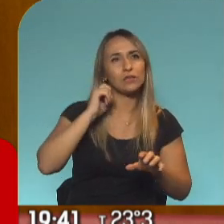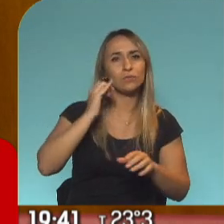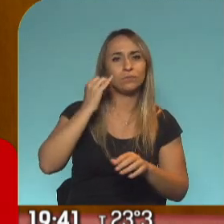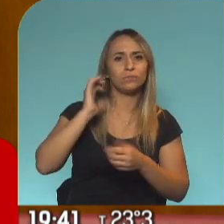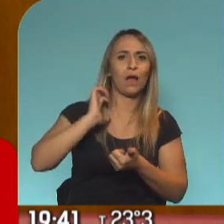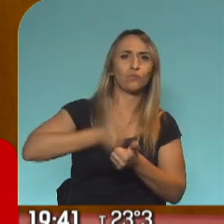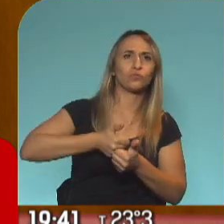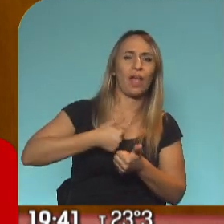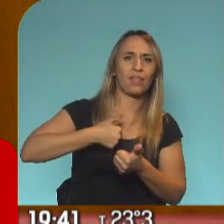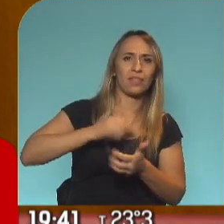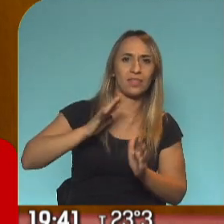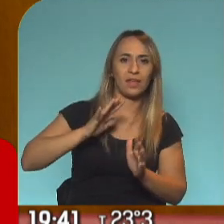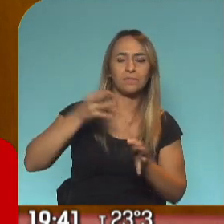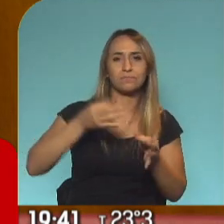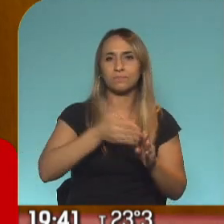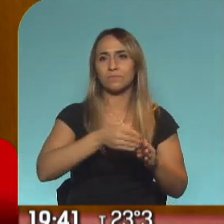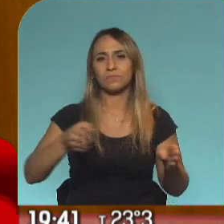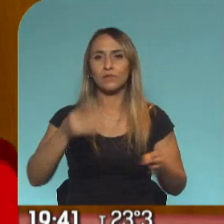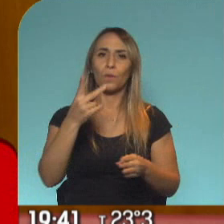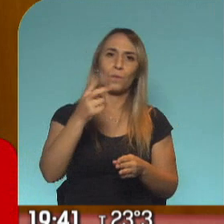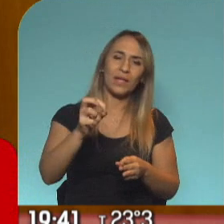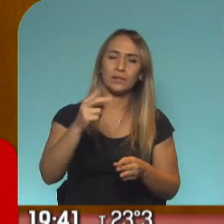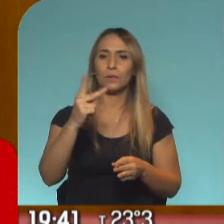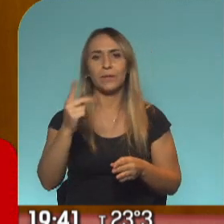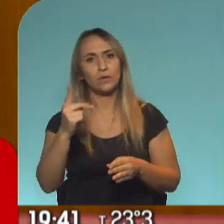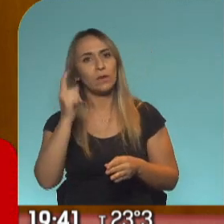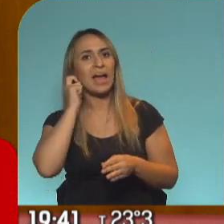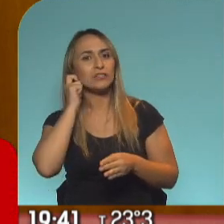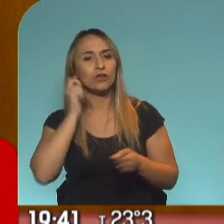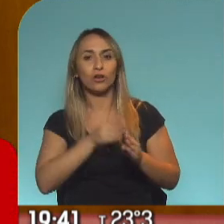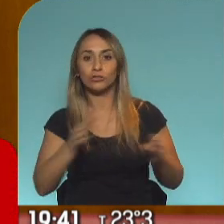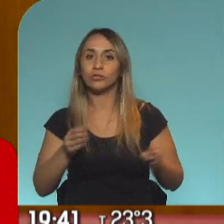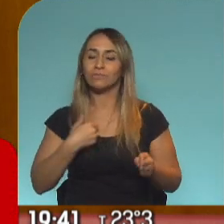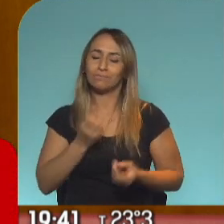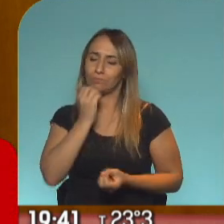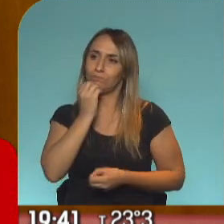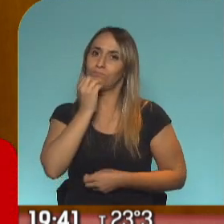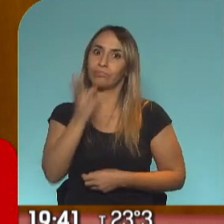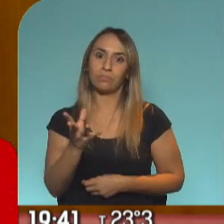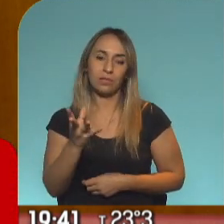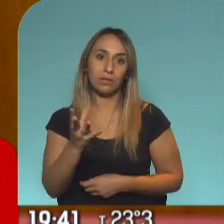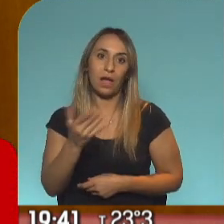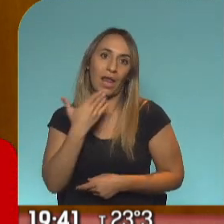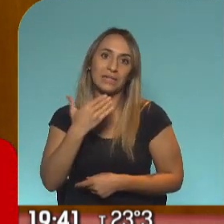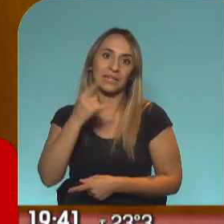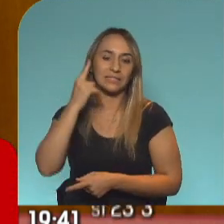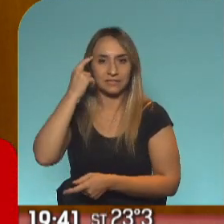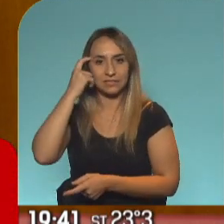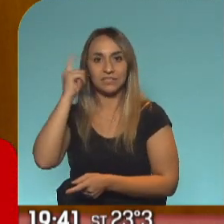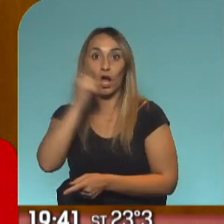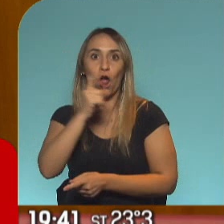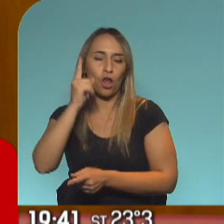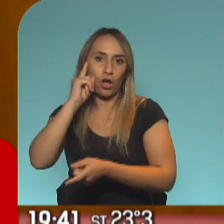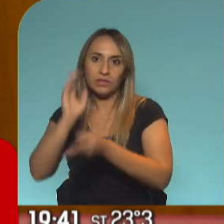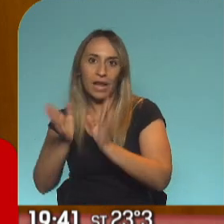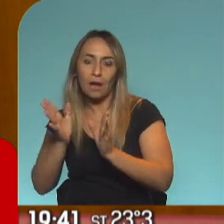abusada. Y es a los 20, 21 años que lo pude poner en palabras a través de terapia y recién